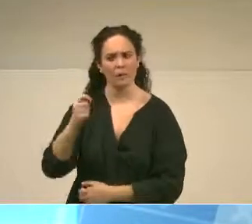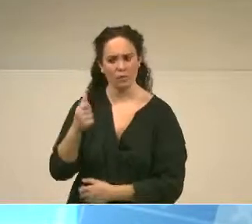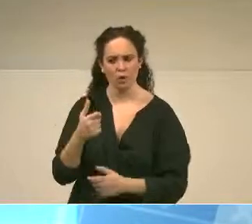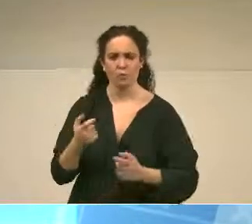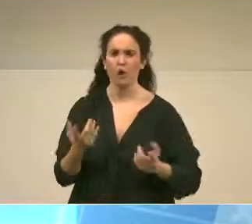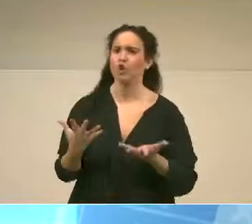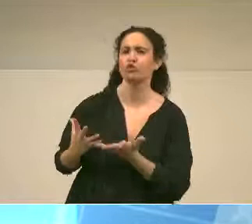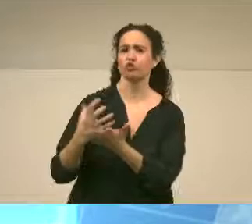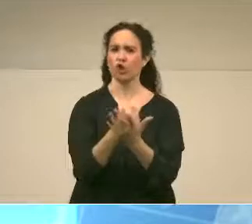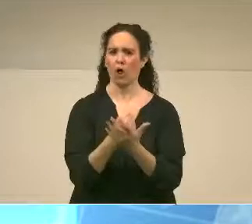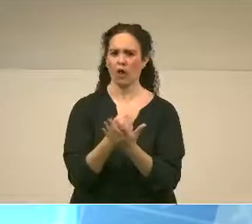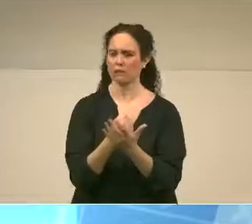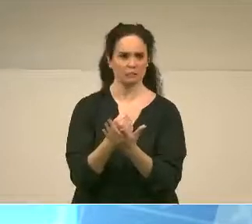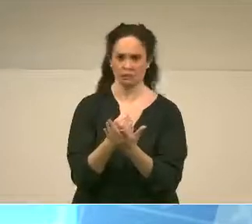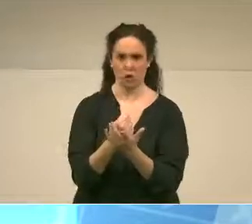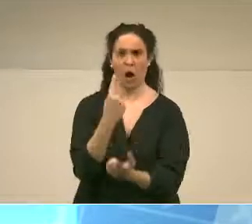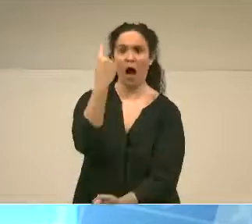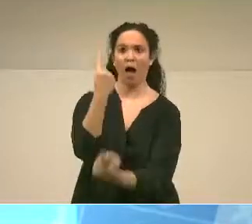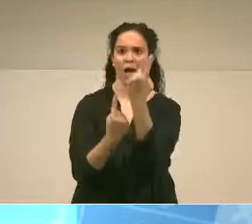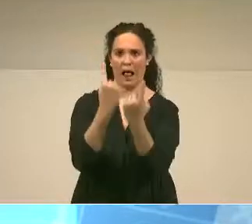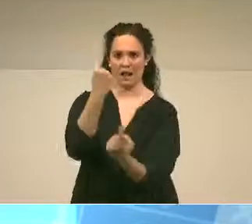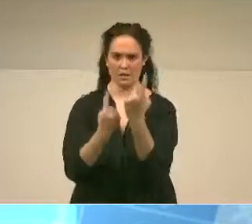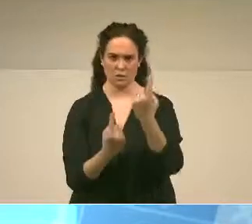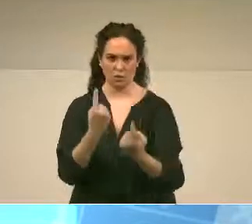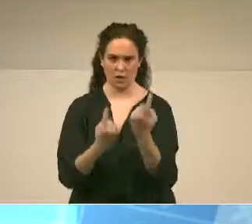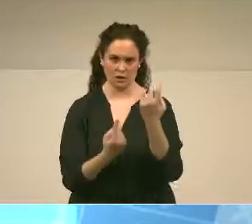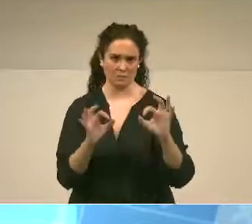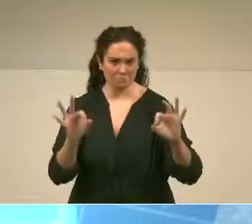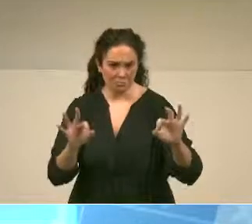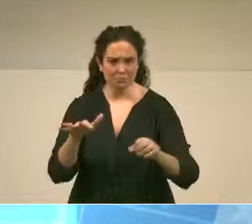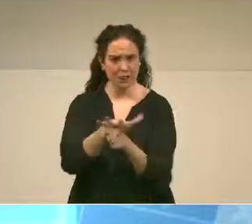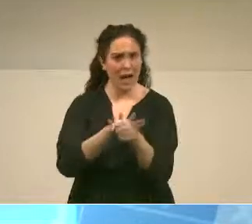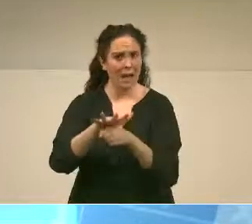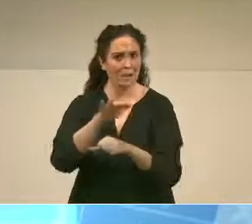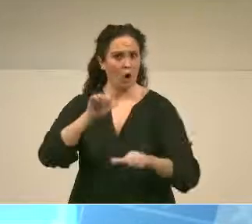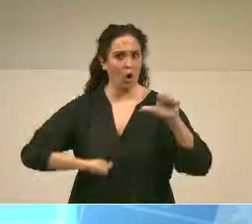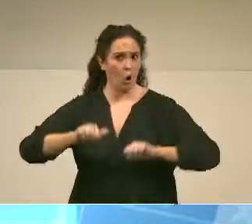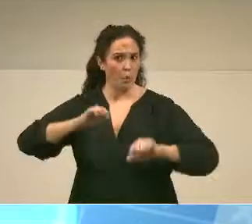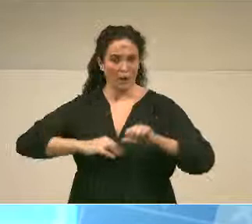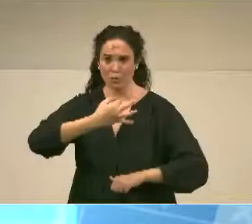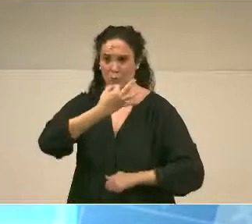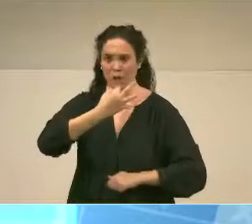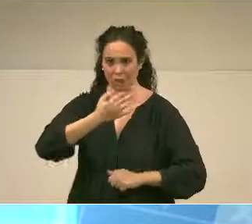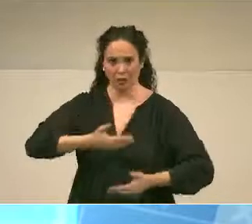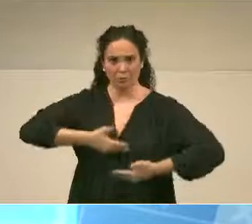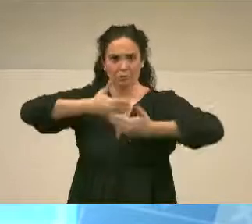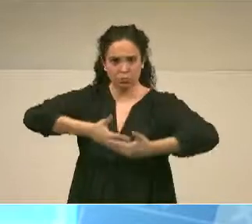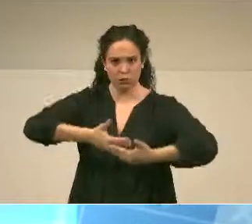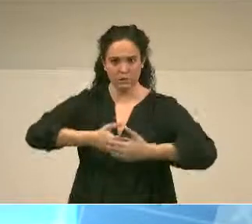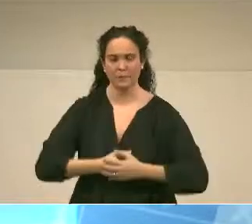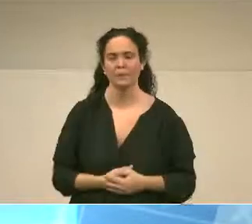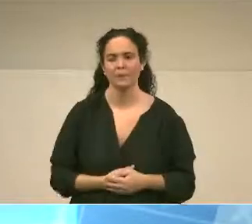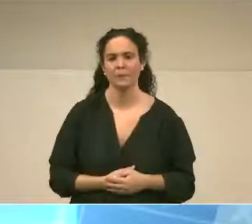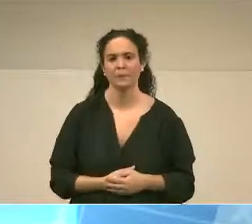no toda, parte de su actividad, fundamentalmente en el ámbito quirúrgico. Respecto